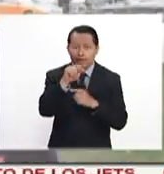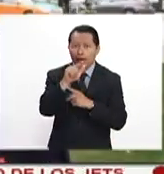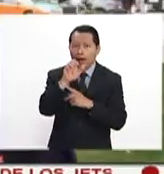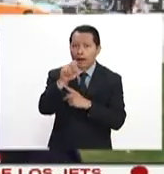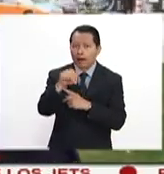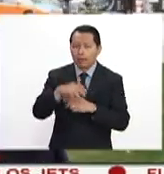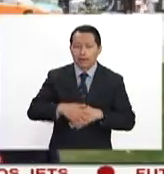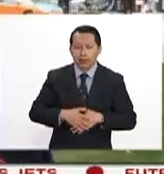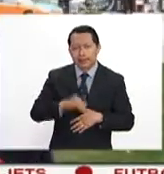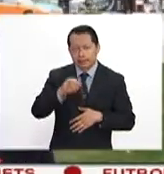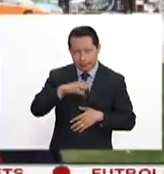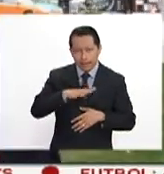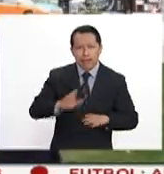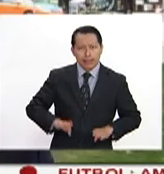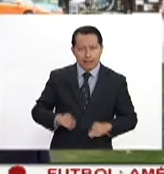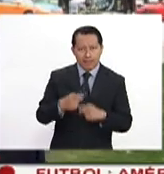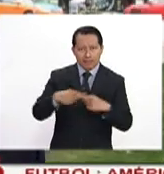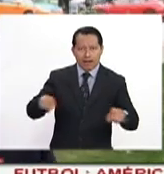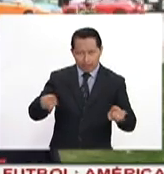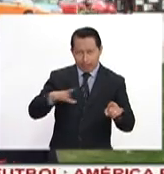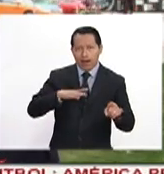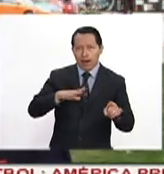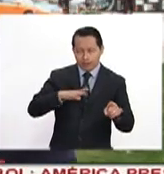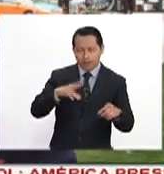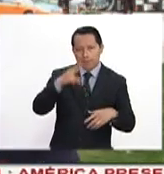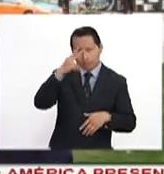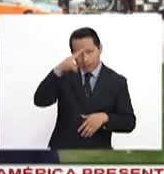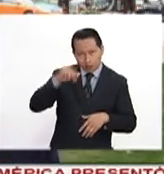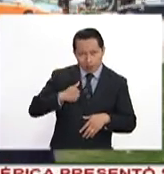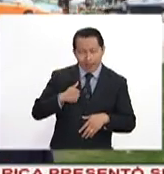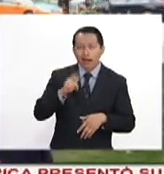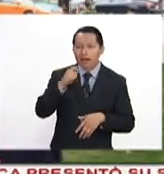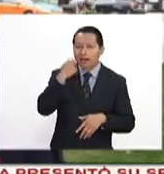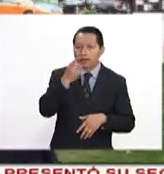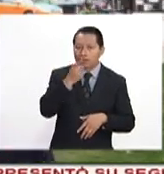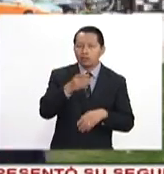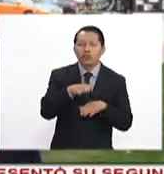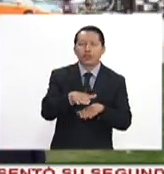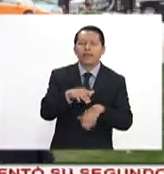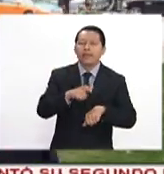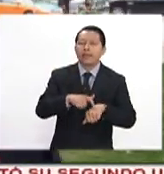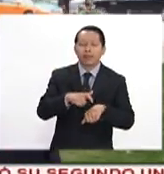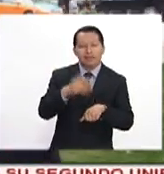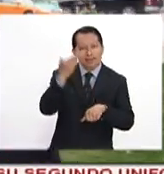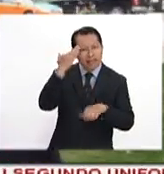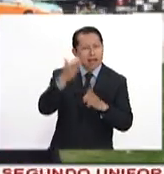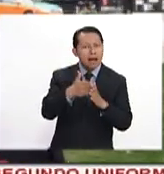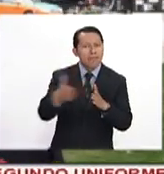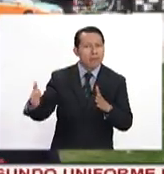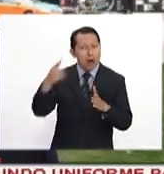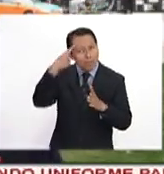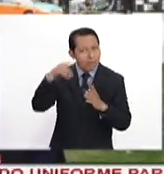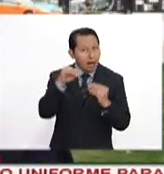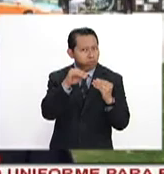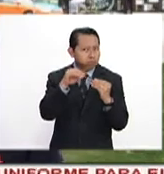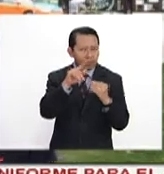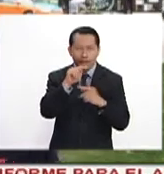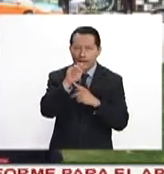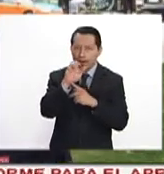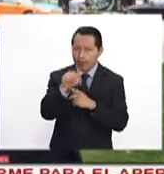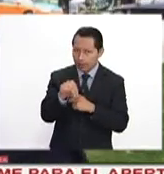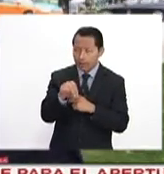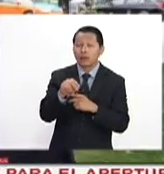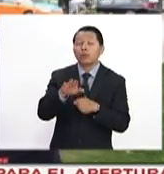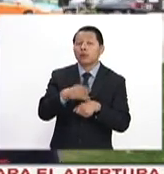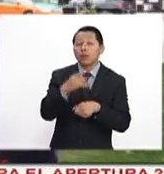Telecán. Si hay una diferencia, un desencuentro entre México y Canadá que tiene que ver con el tiempo, la duración de la renegociación del TLC. Mientras